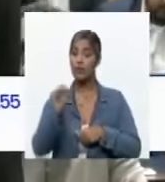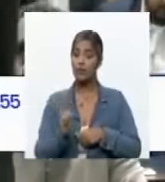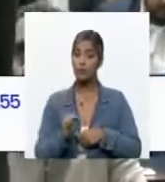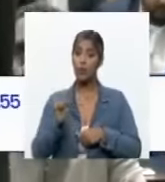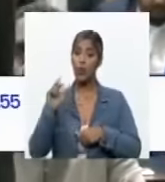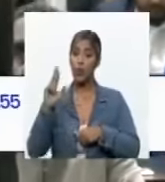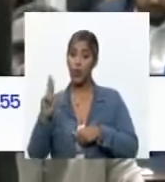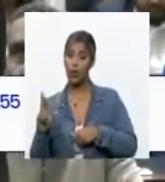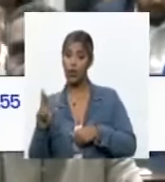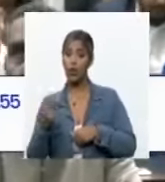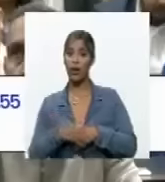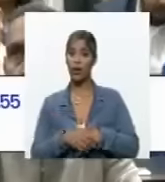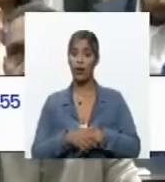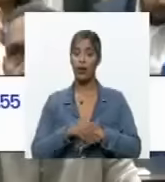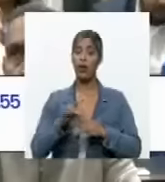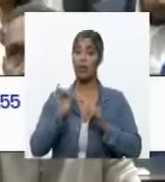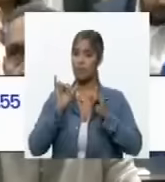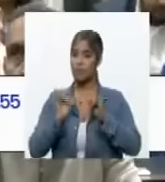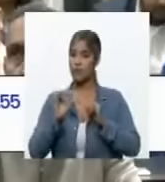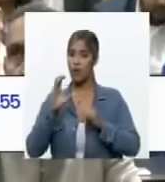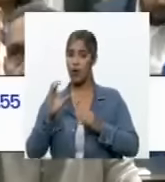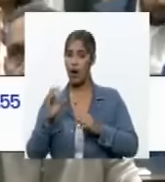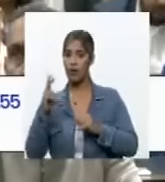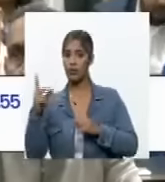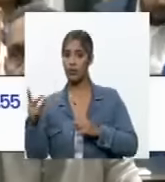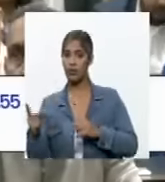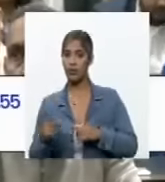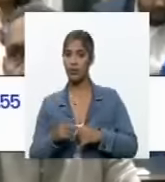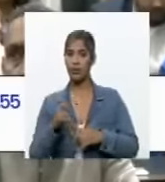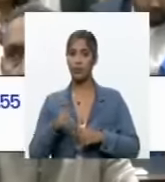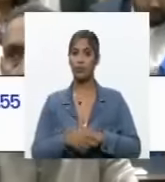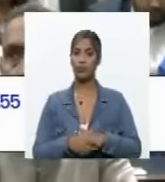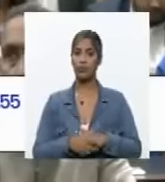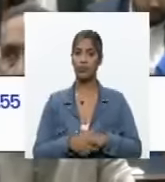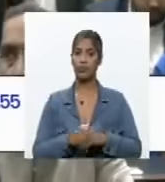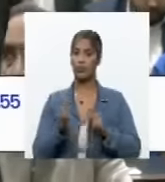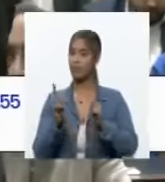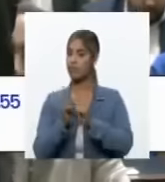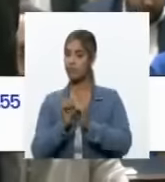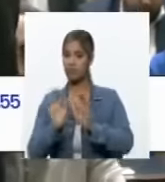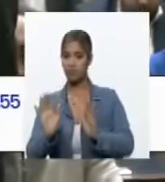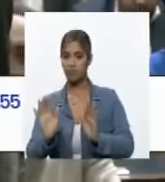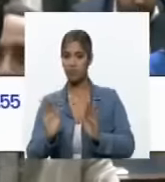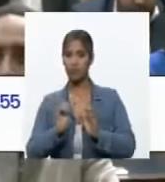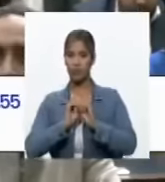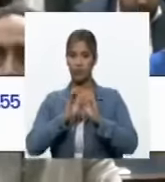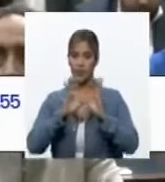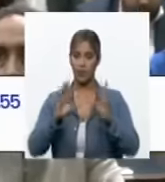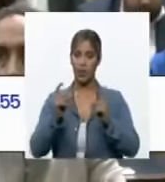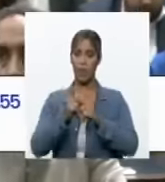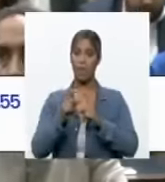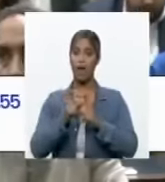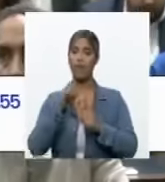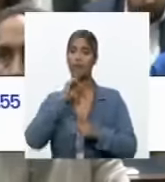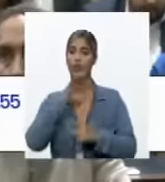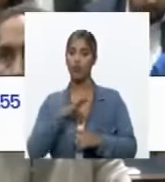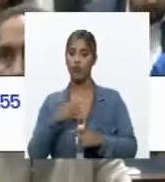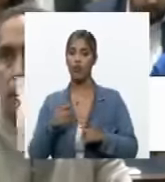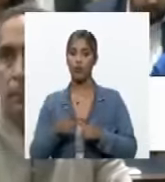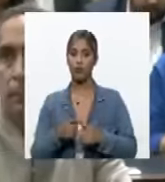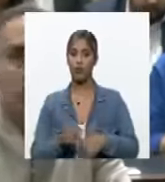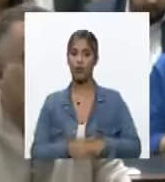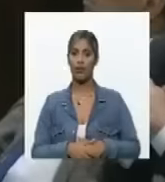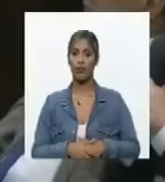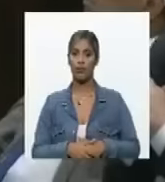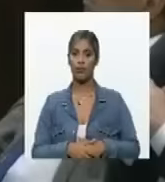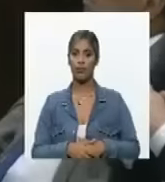Simón Rodríguez y se deja el Carreño de segundo lugar. Solo eso, la aclaratoria en términos históricos para ser preciso, mi